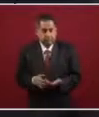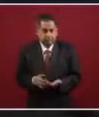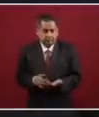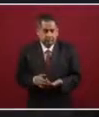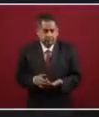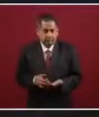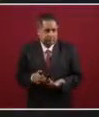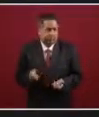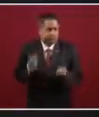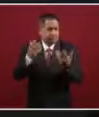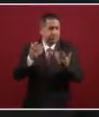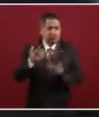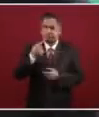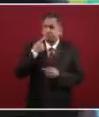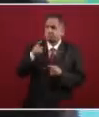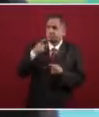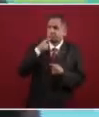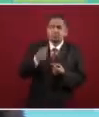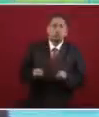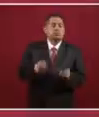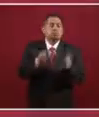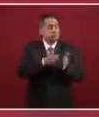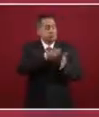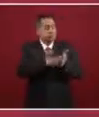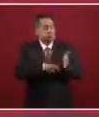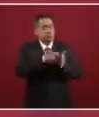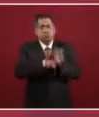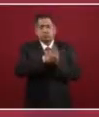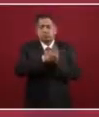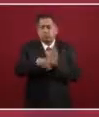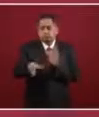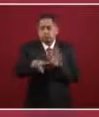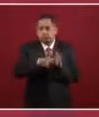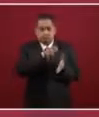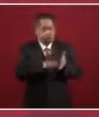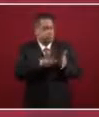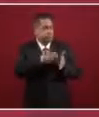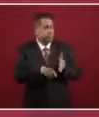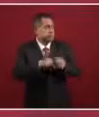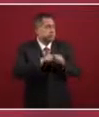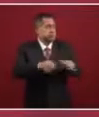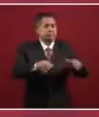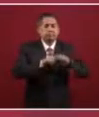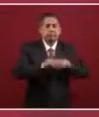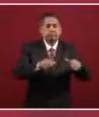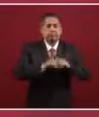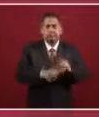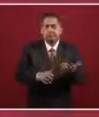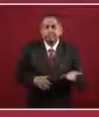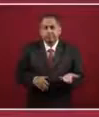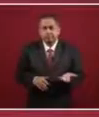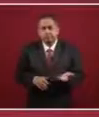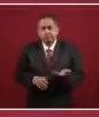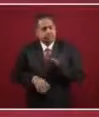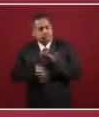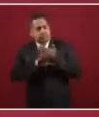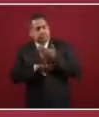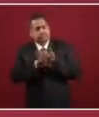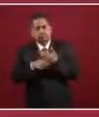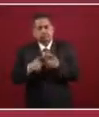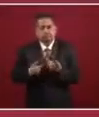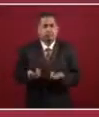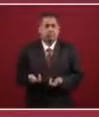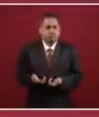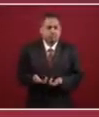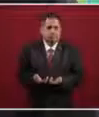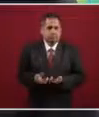¿Cuándo se habían visto tantas columnas de periódicos en contra nuestra?